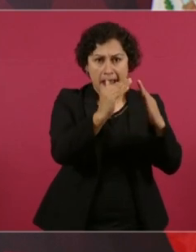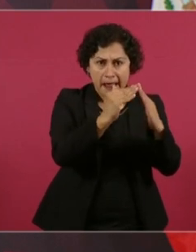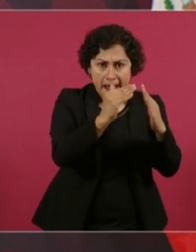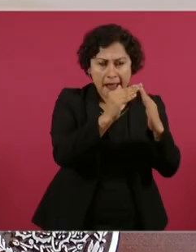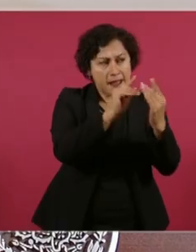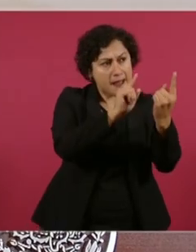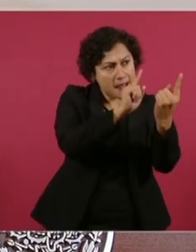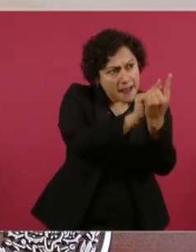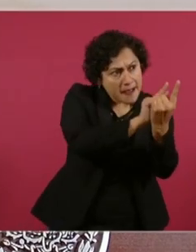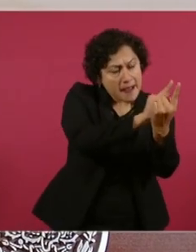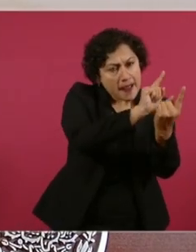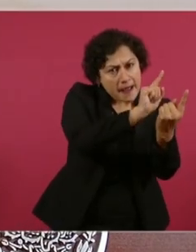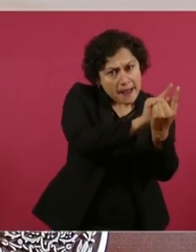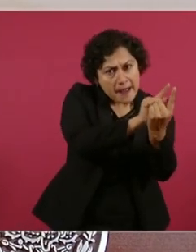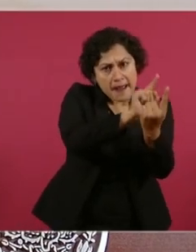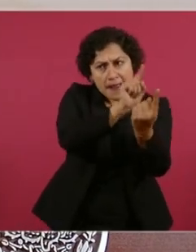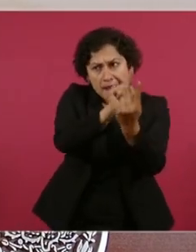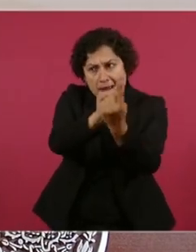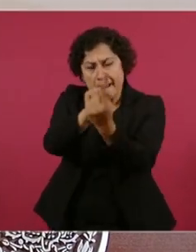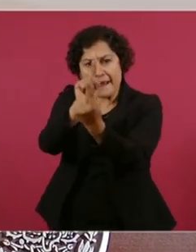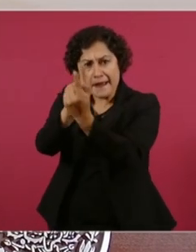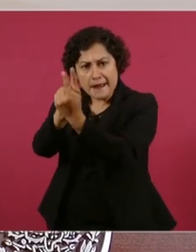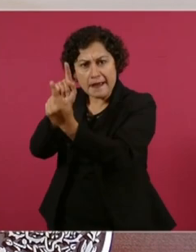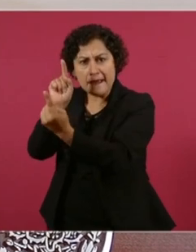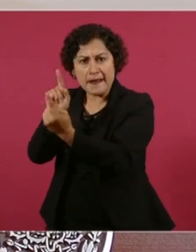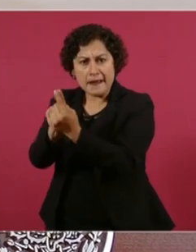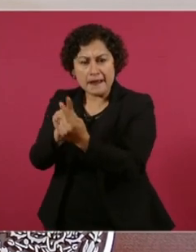No se crean esto no da resultado.